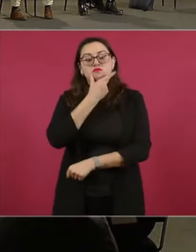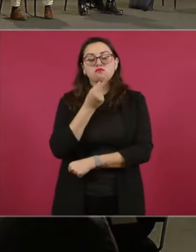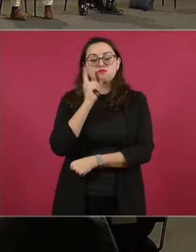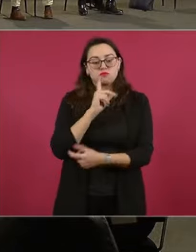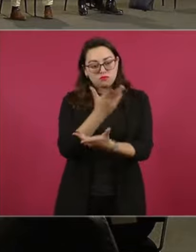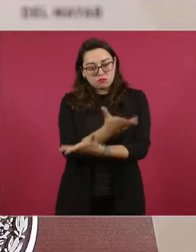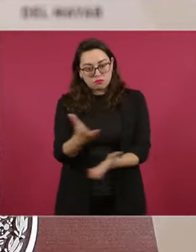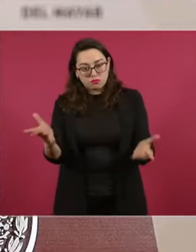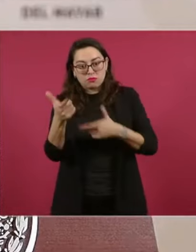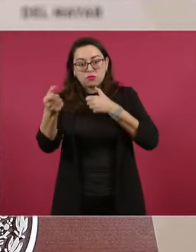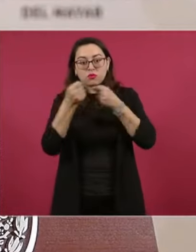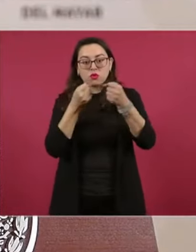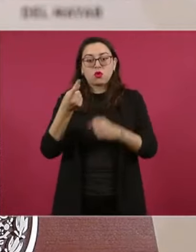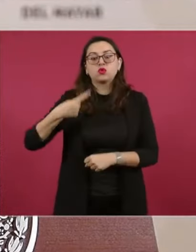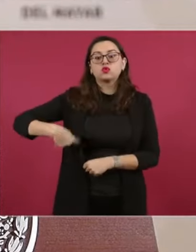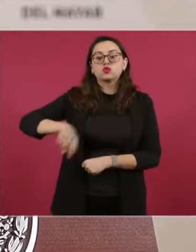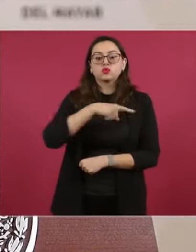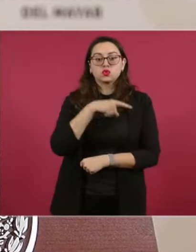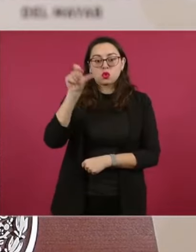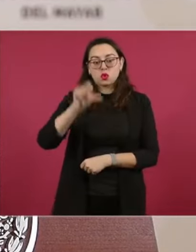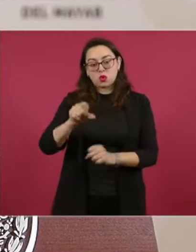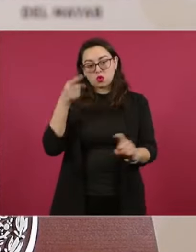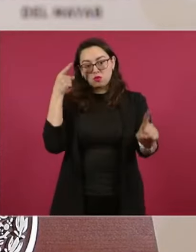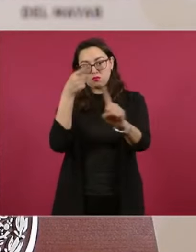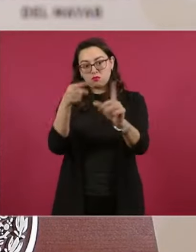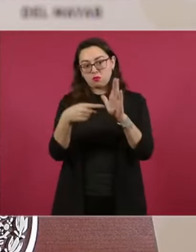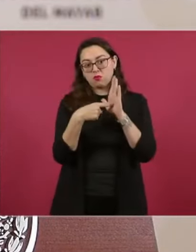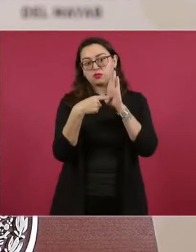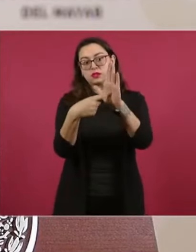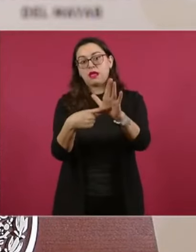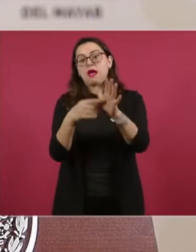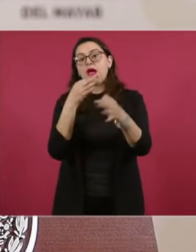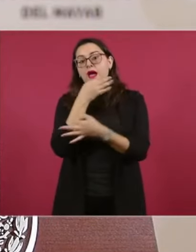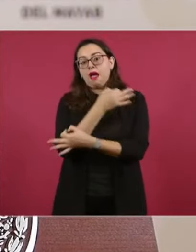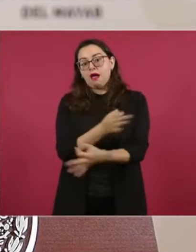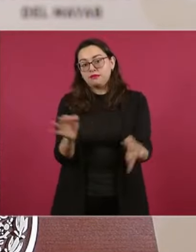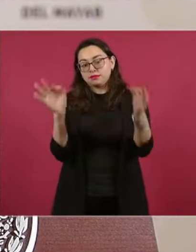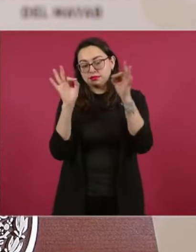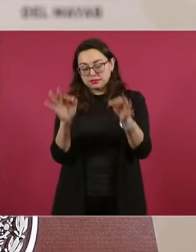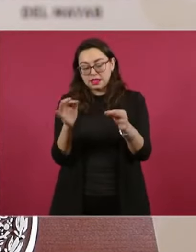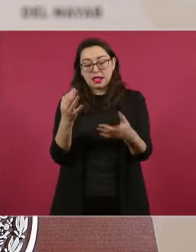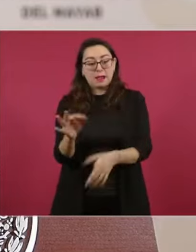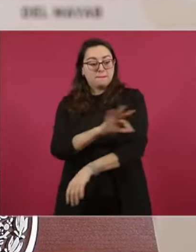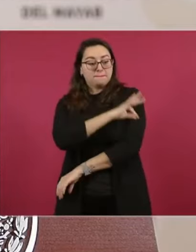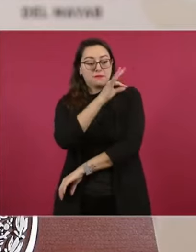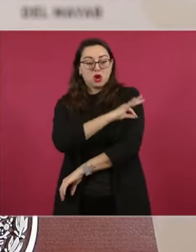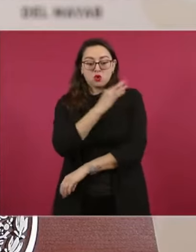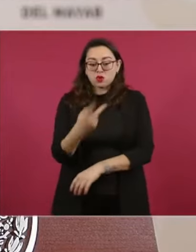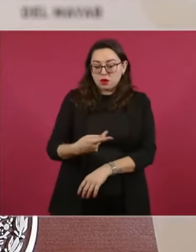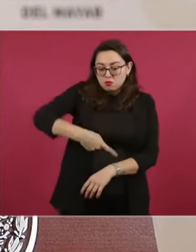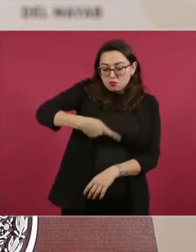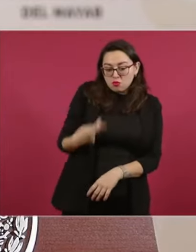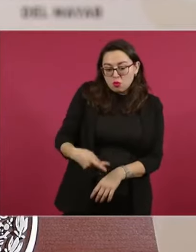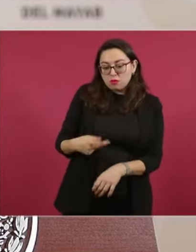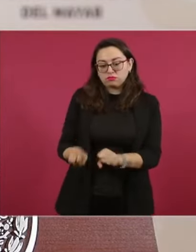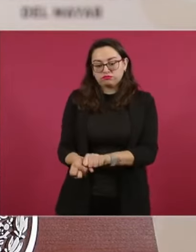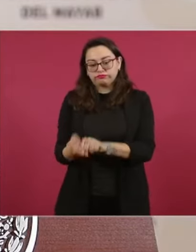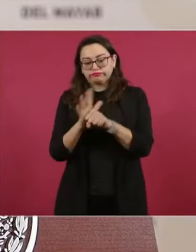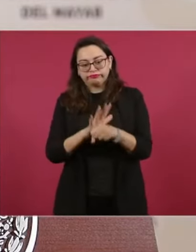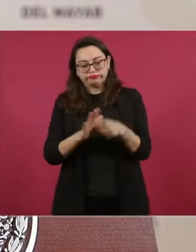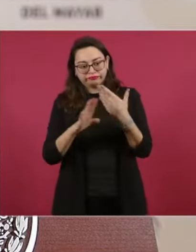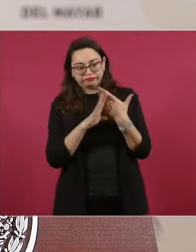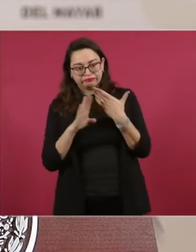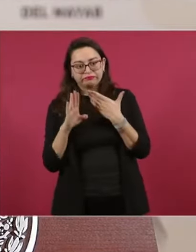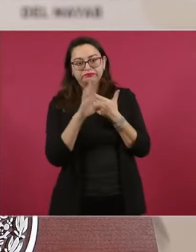Hoy estamos aquí con el propósito de informar a la población sobre el proceso de evaluación de la vacuna para prevenir el COVID-19